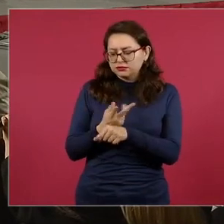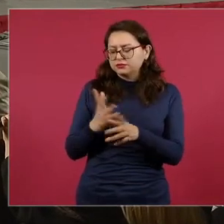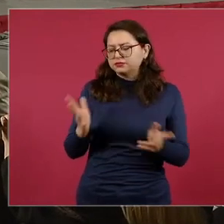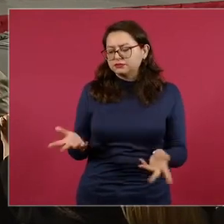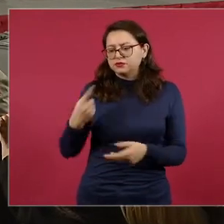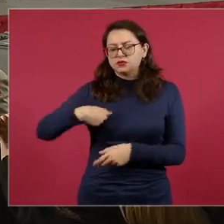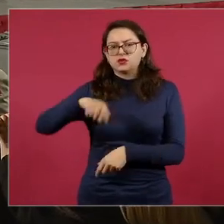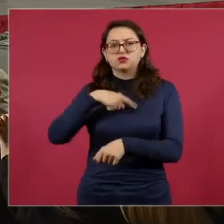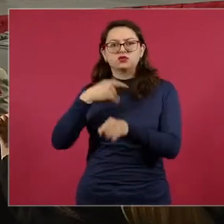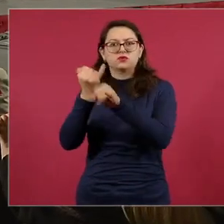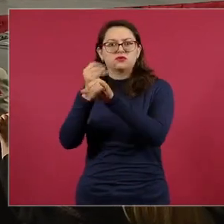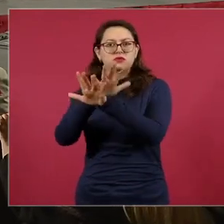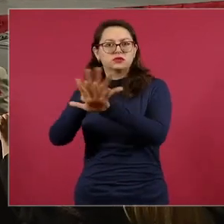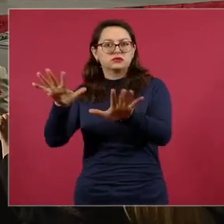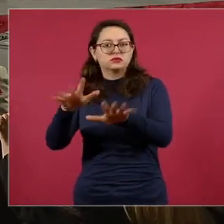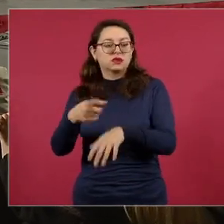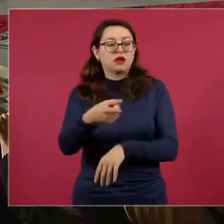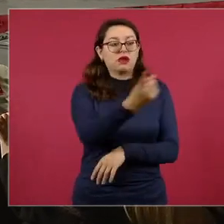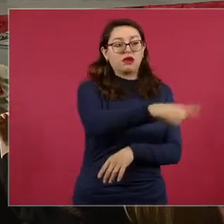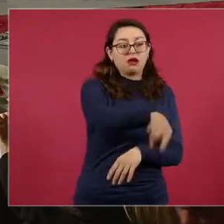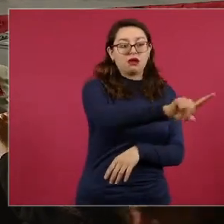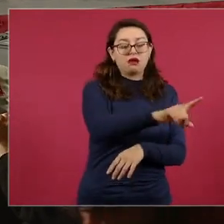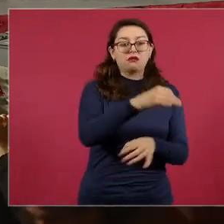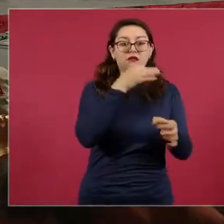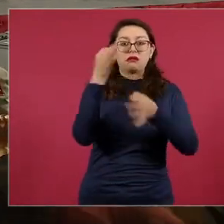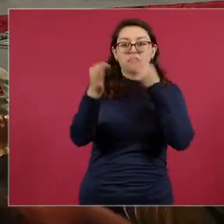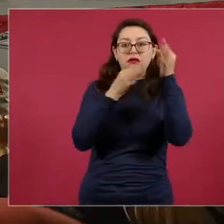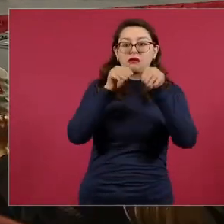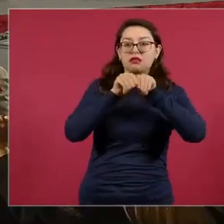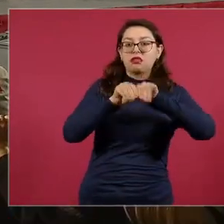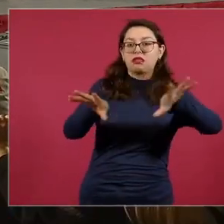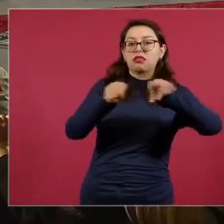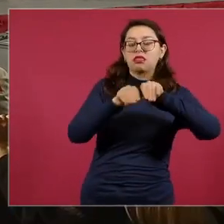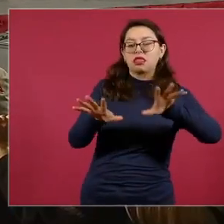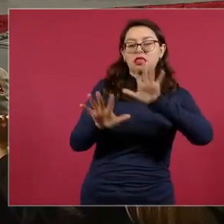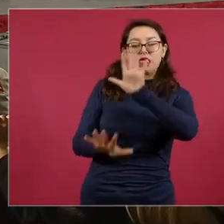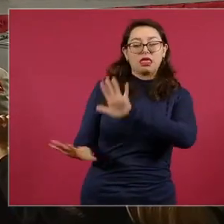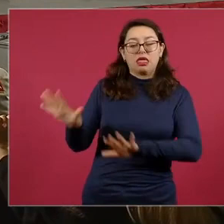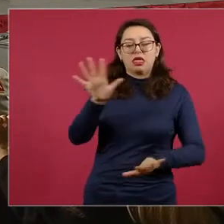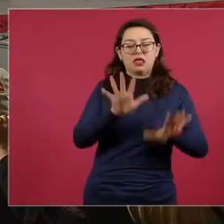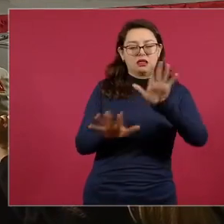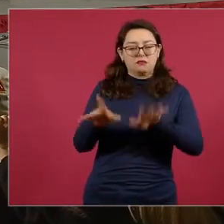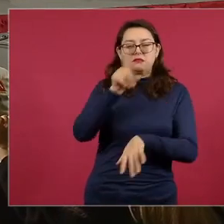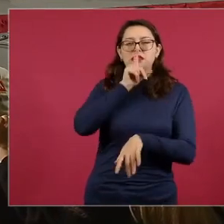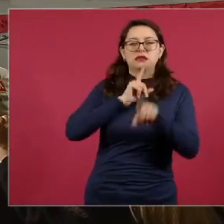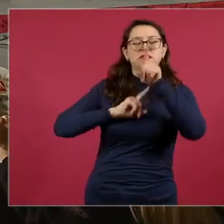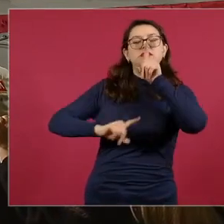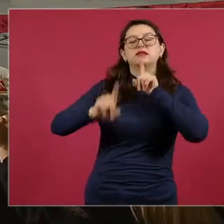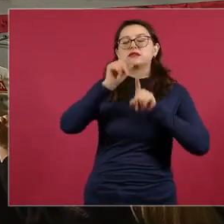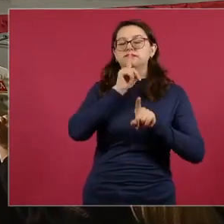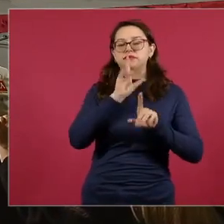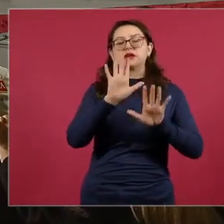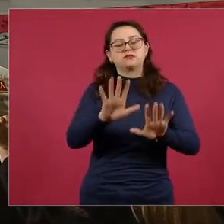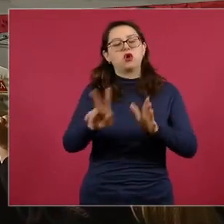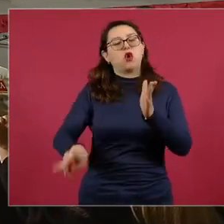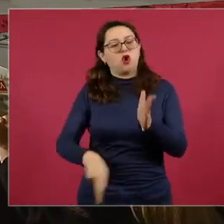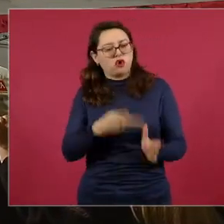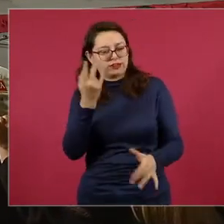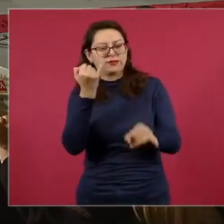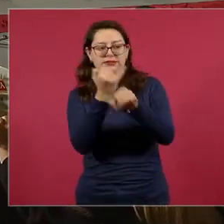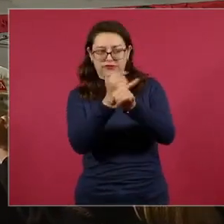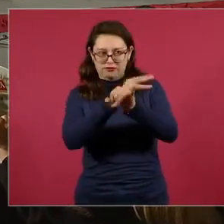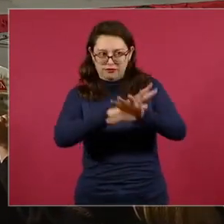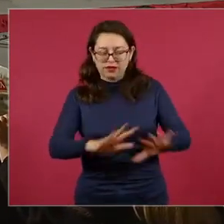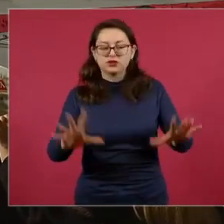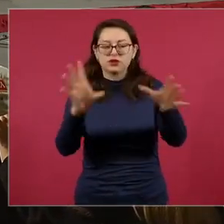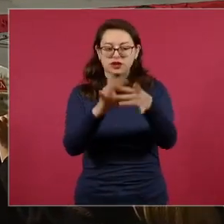aquella ocasión, entonces también la idea es poder seguir informando. Primero, los principios básicos de la estrategia nacional.